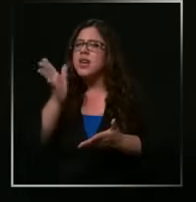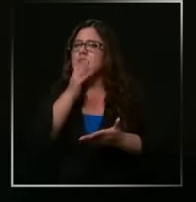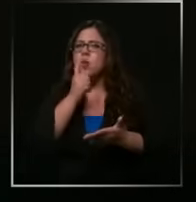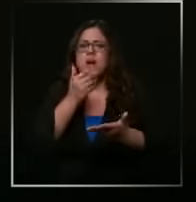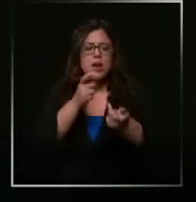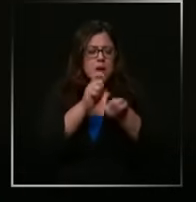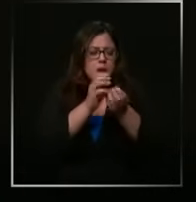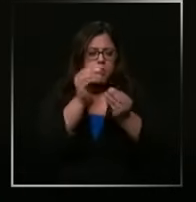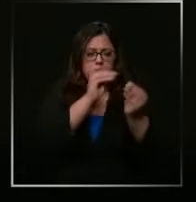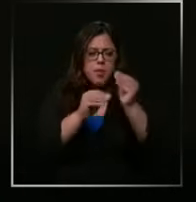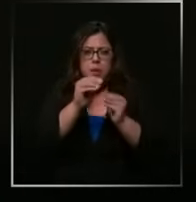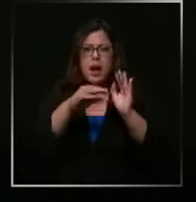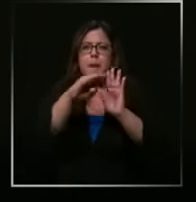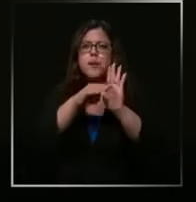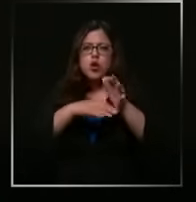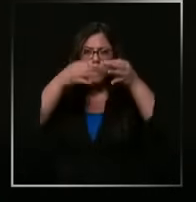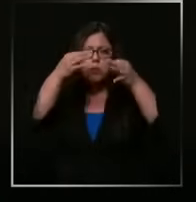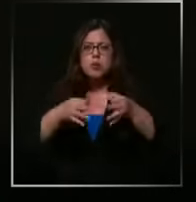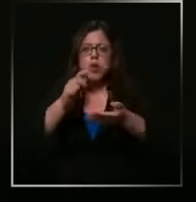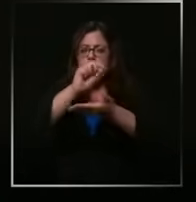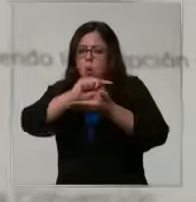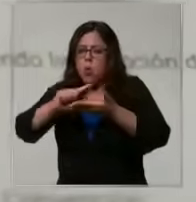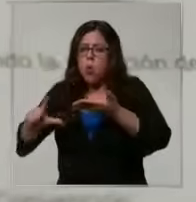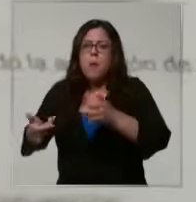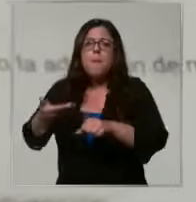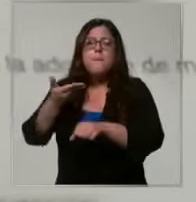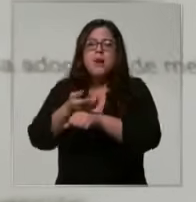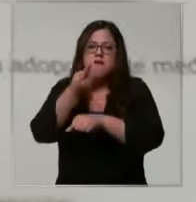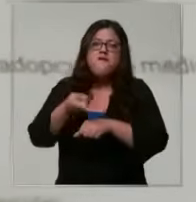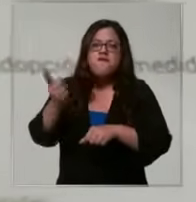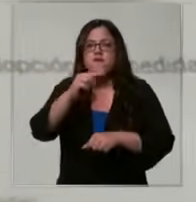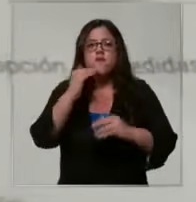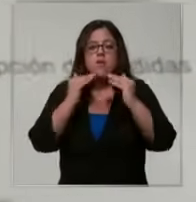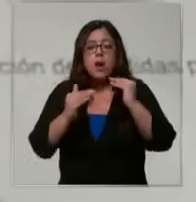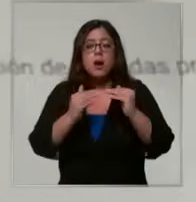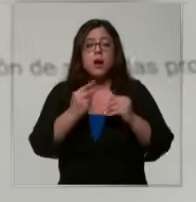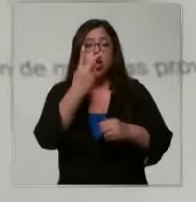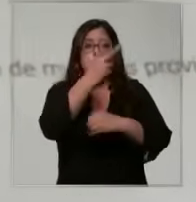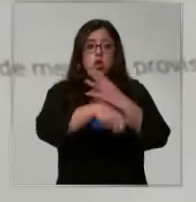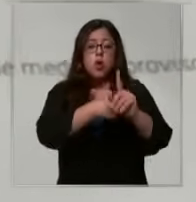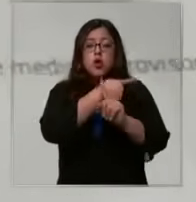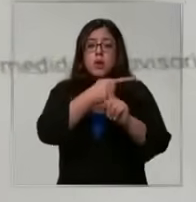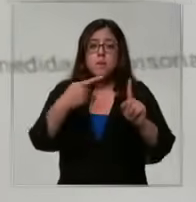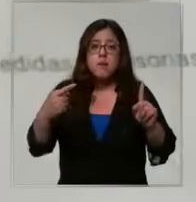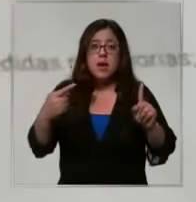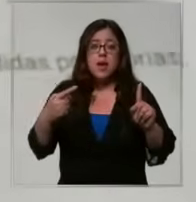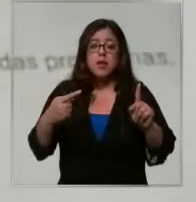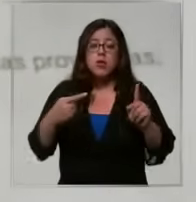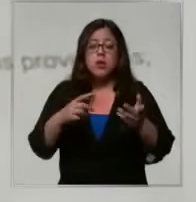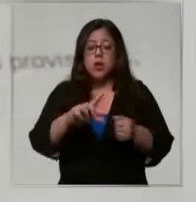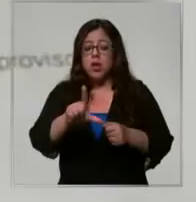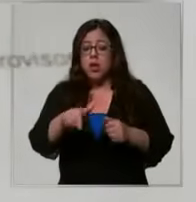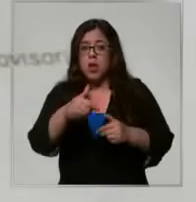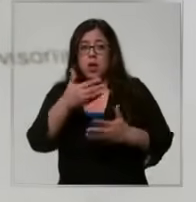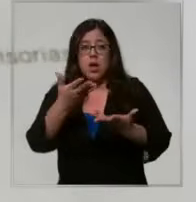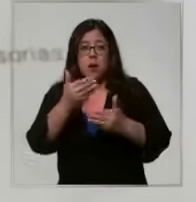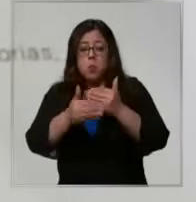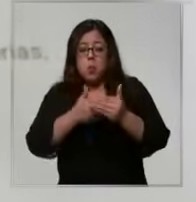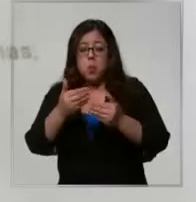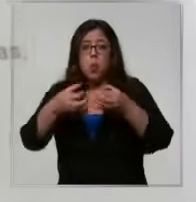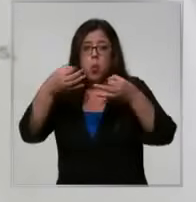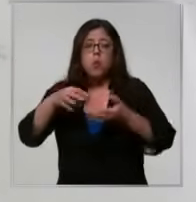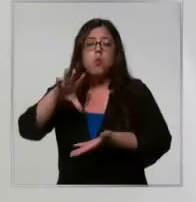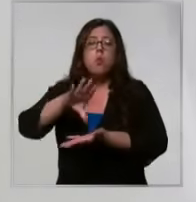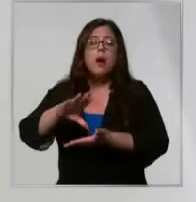protocolos con este aumento en las solicitudes de restitución? Es que los 2 años y medio que tardó este proceso con el Estado boliviano